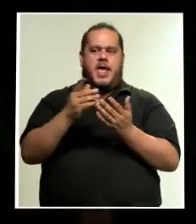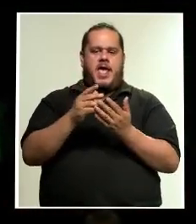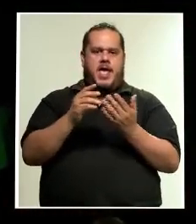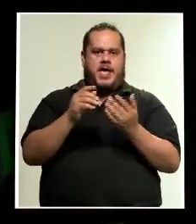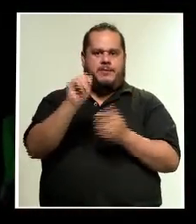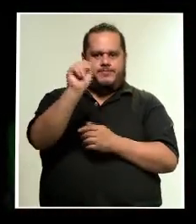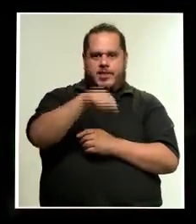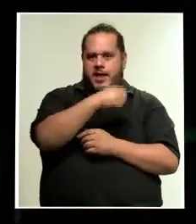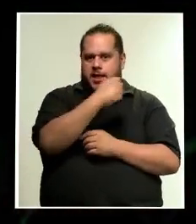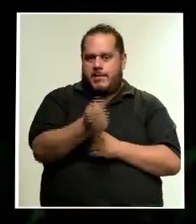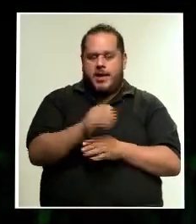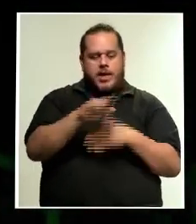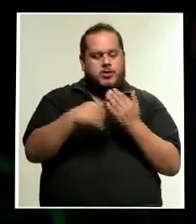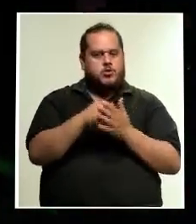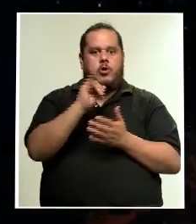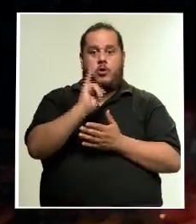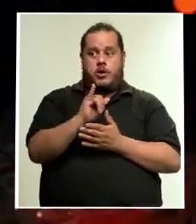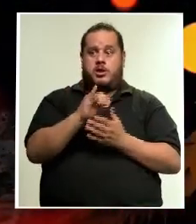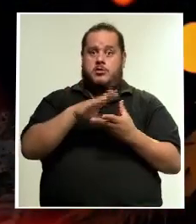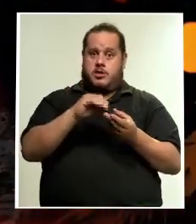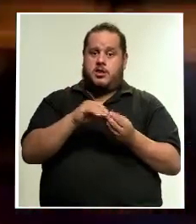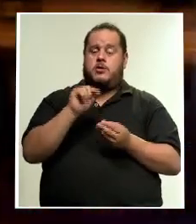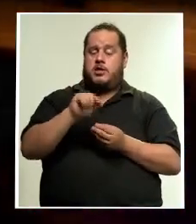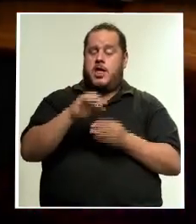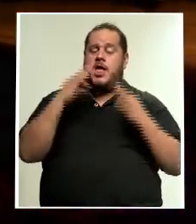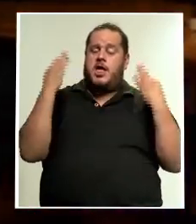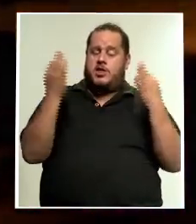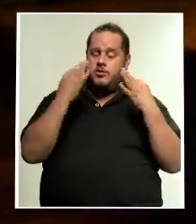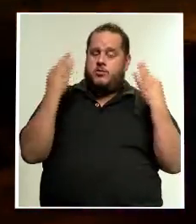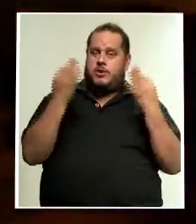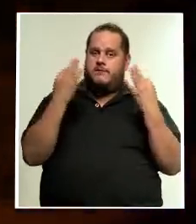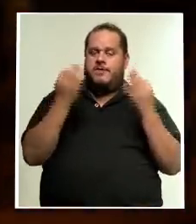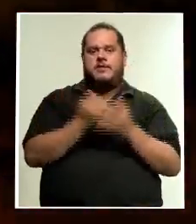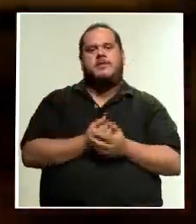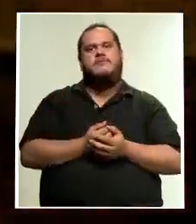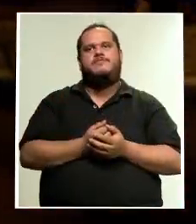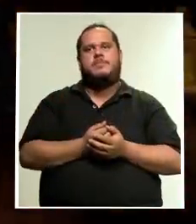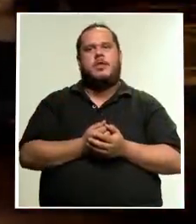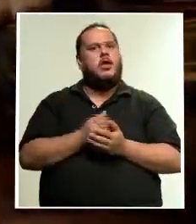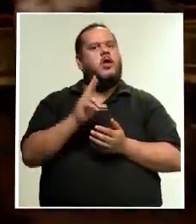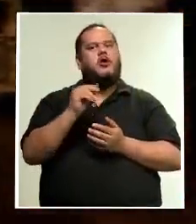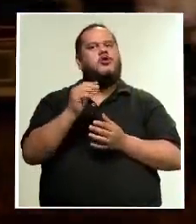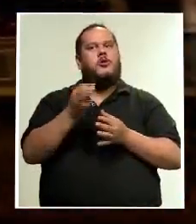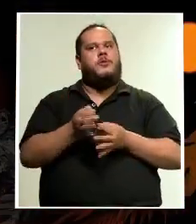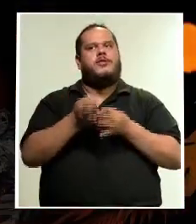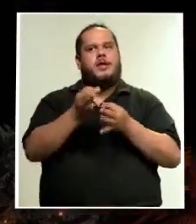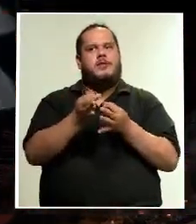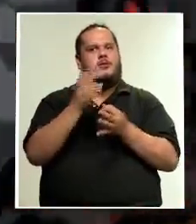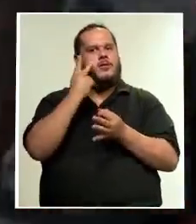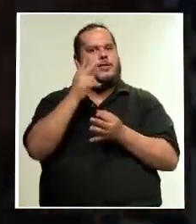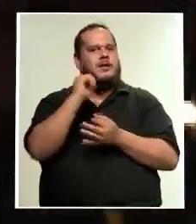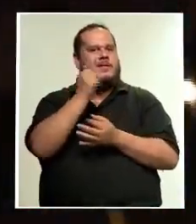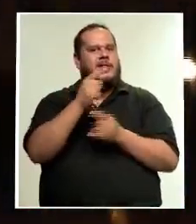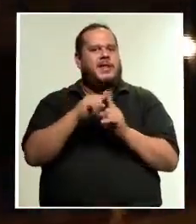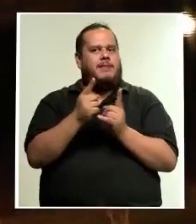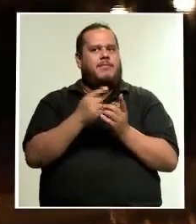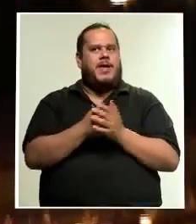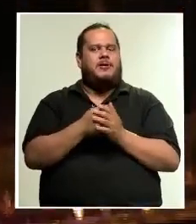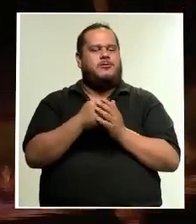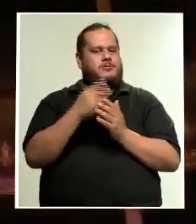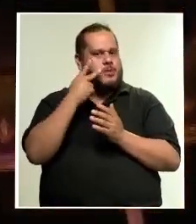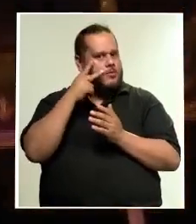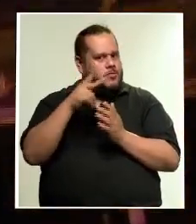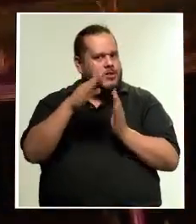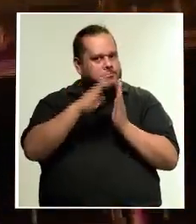Todo eso se está contando ahí, así que es como una fiesta, a fin de cuentas, esto. No vamos a adelantar todavía lo que se va a ver mañana, pero estamos dando una pinceladita